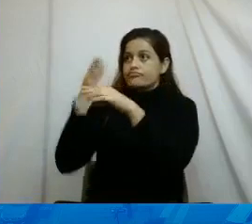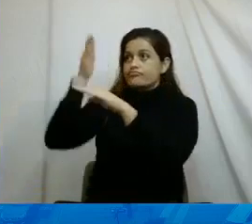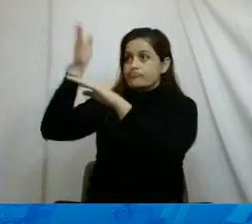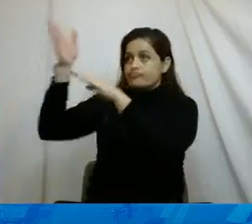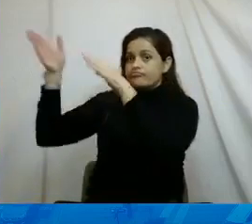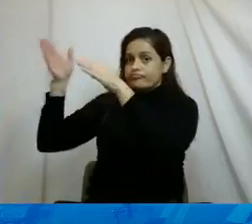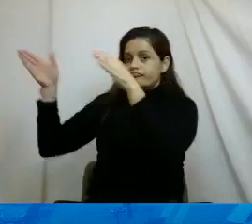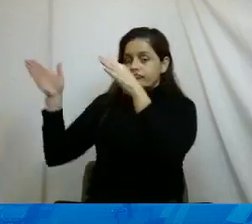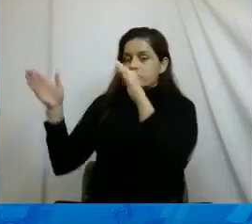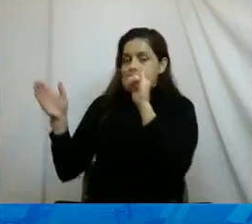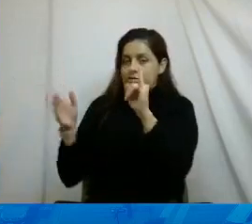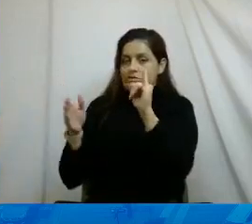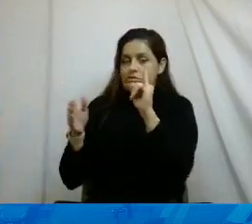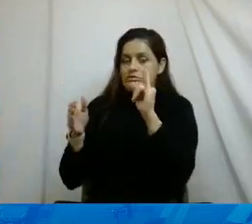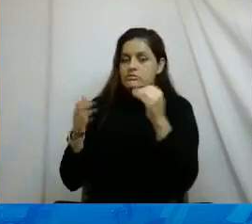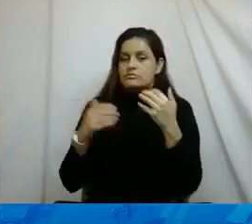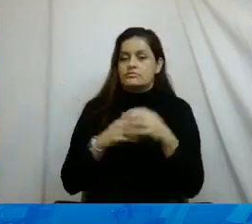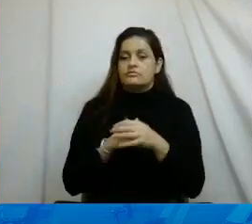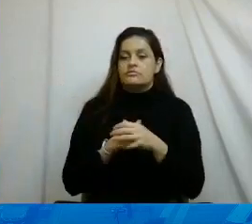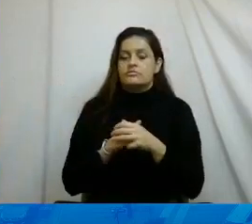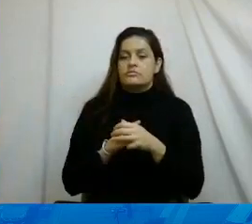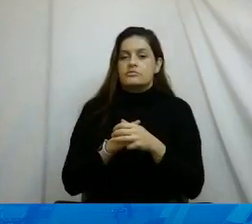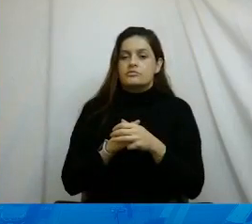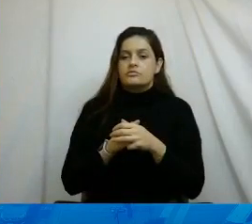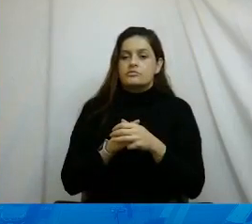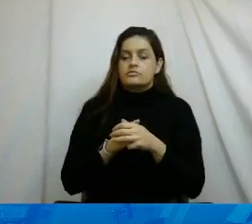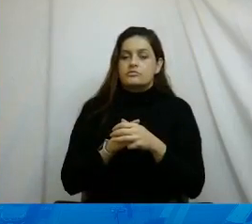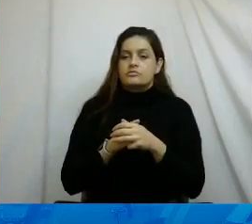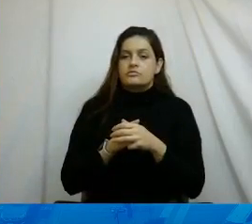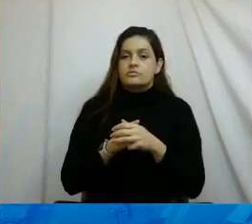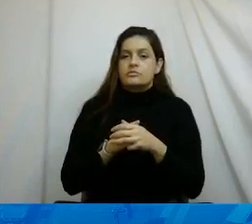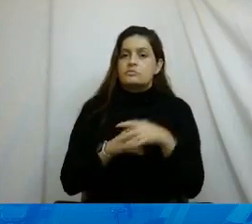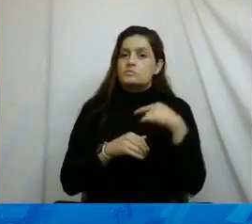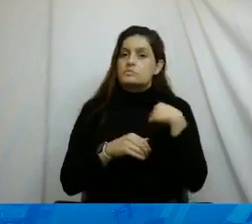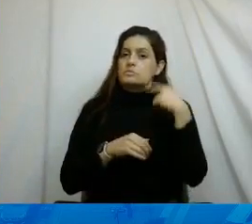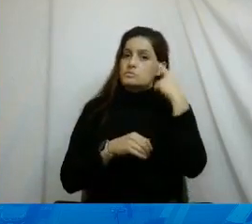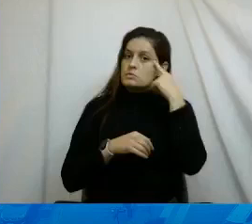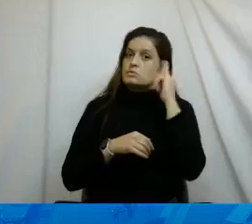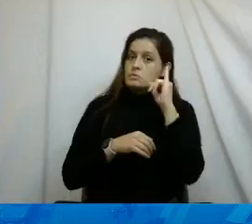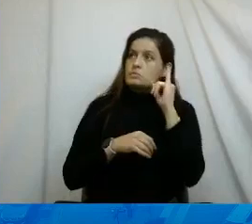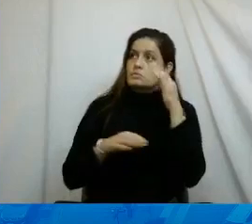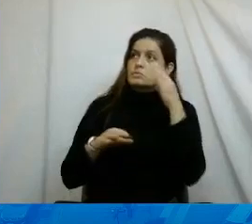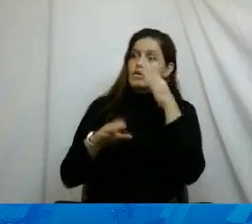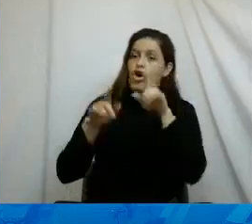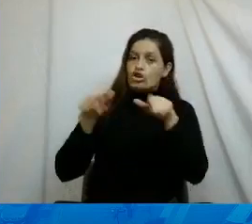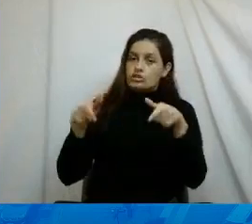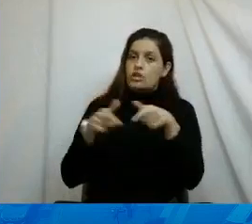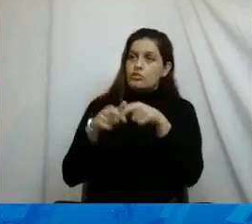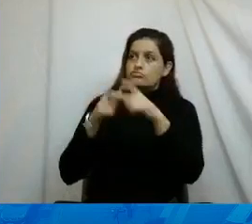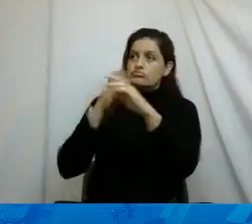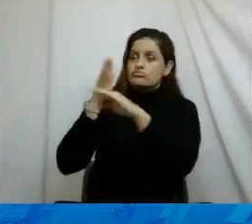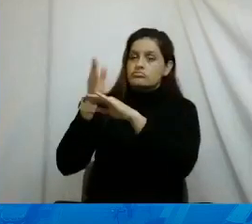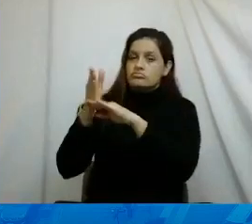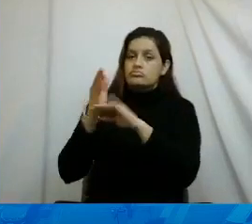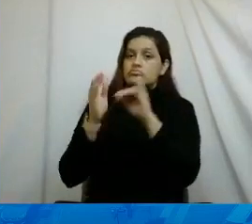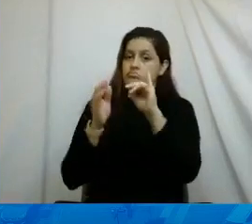territorio y estoy muy de acuerdo en que podamos realizar un consejo en terreno, así que quizás al